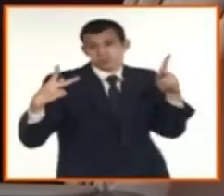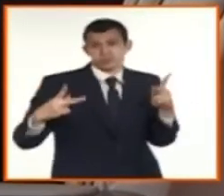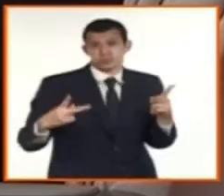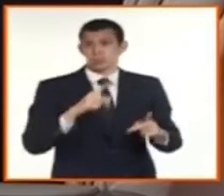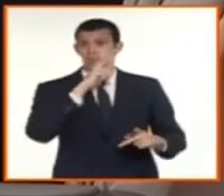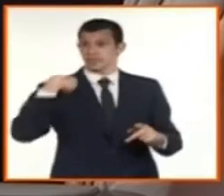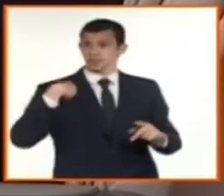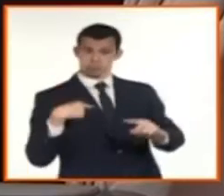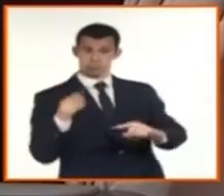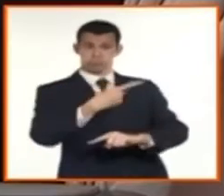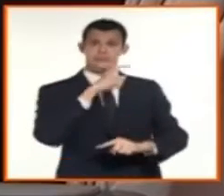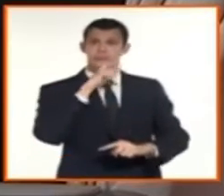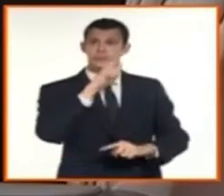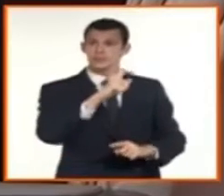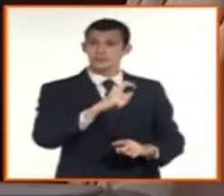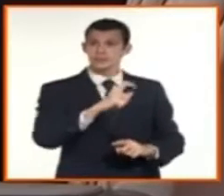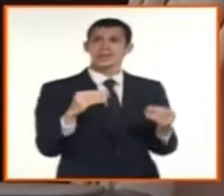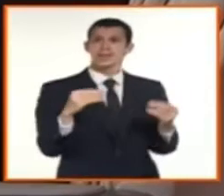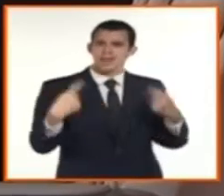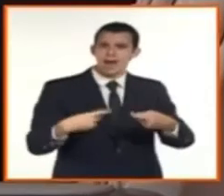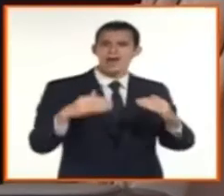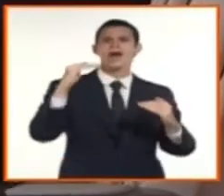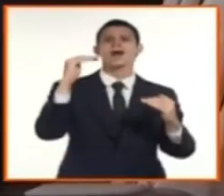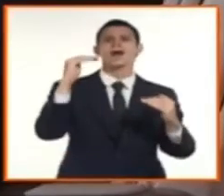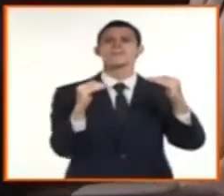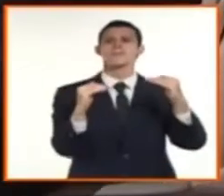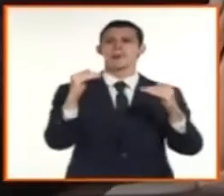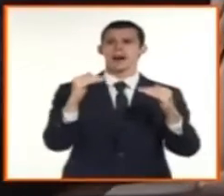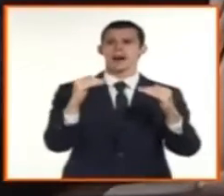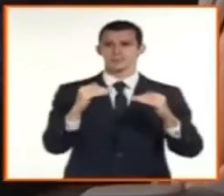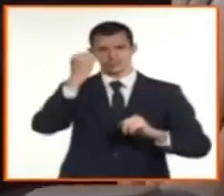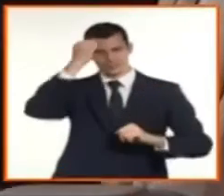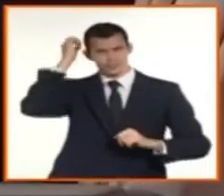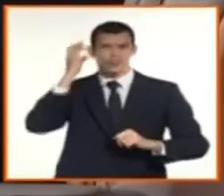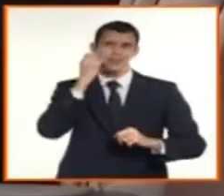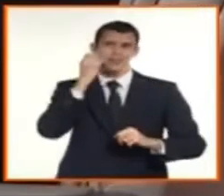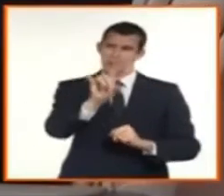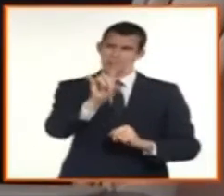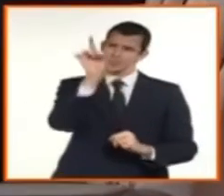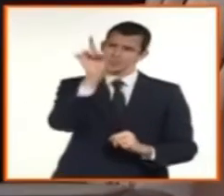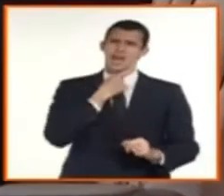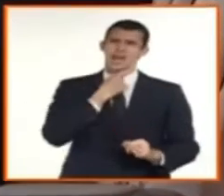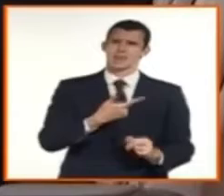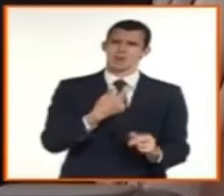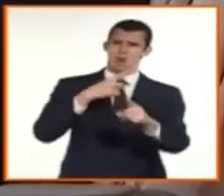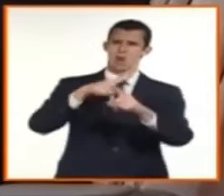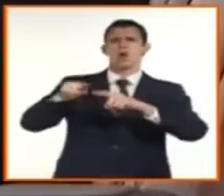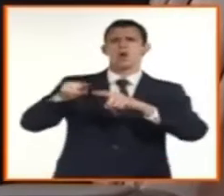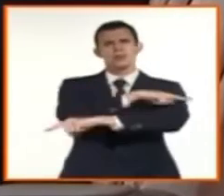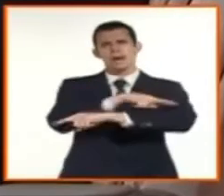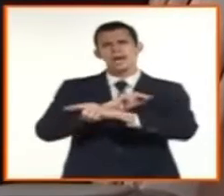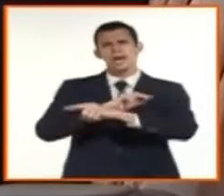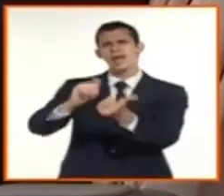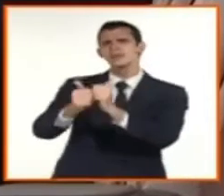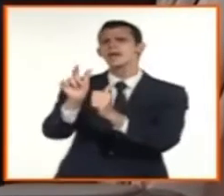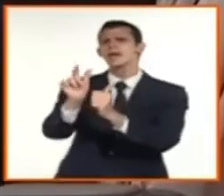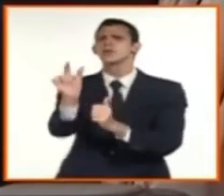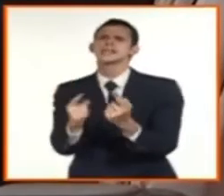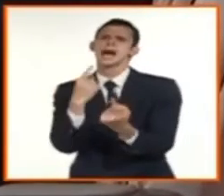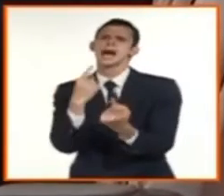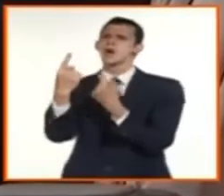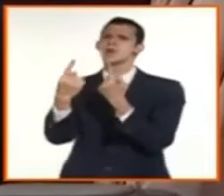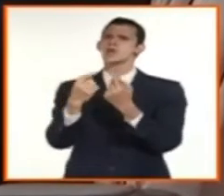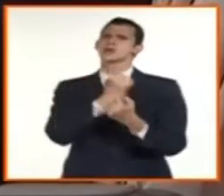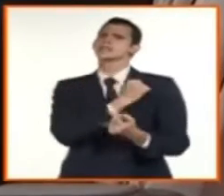que están en el exterior y que de alguna manera pues quieren participar de nuestra de nuestros campeonatos o representar a cuba incluso en